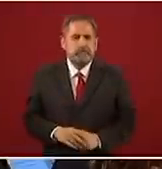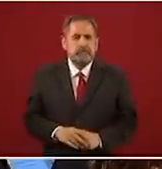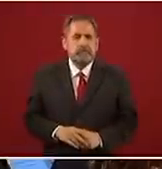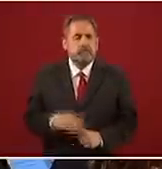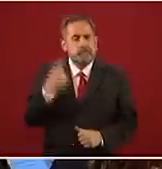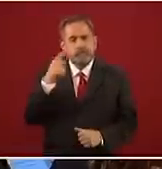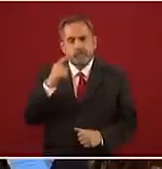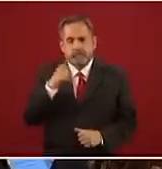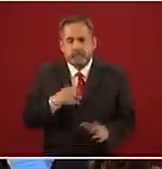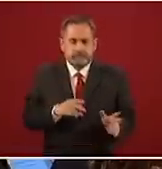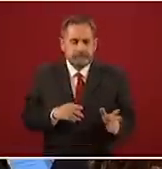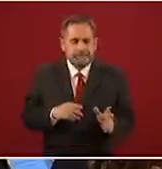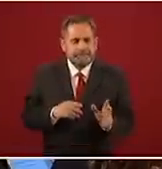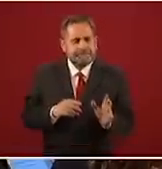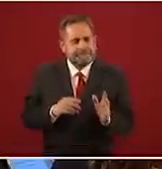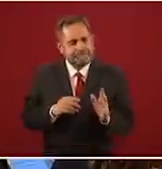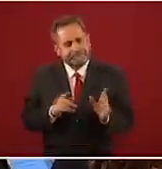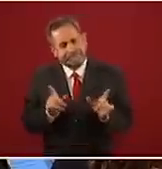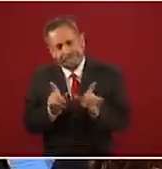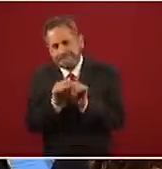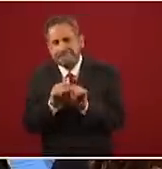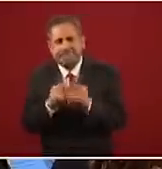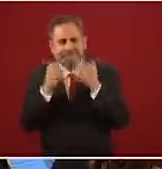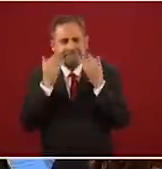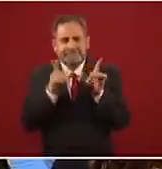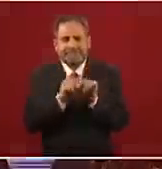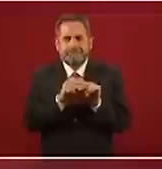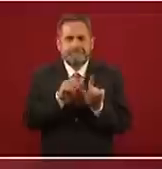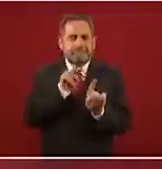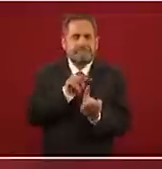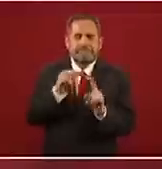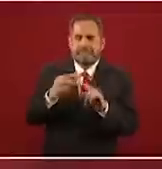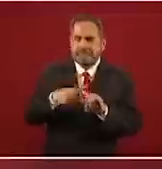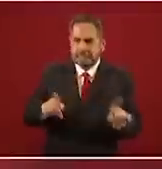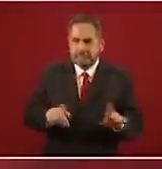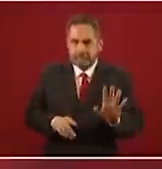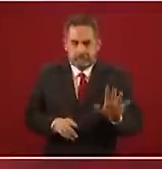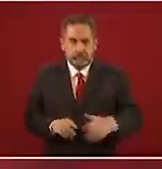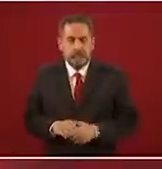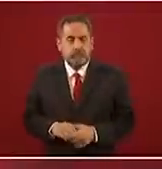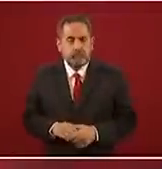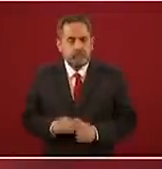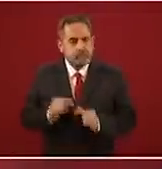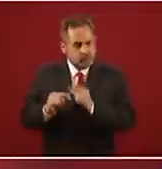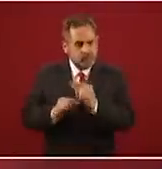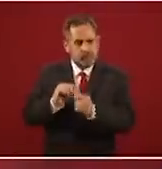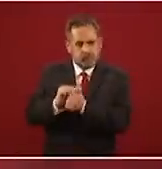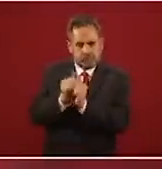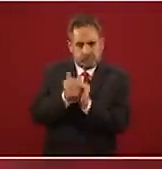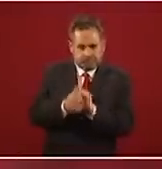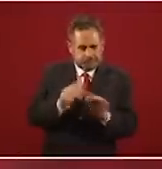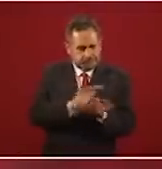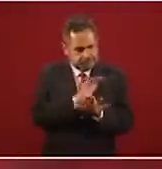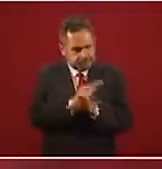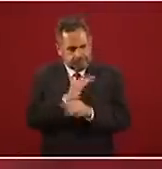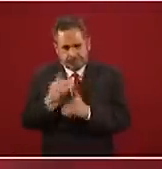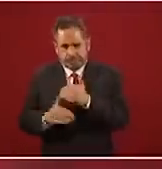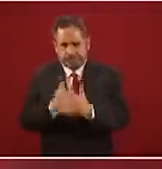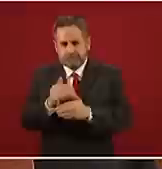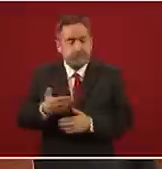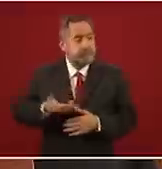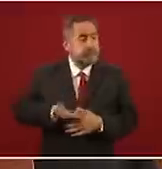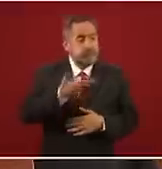para decirlo amablemente. Entonces vamos a ir poco a poco. Le pido a